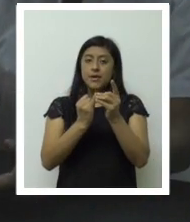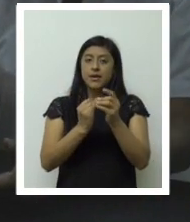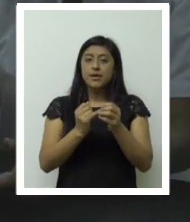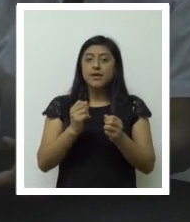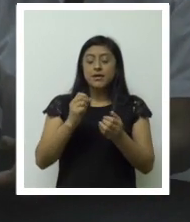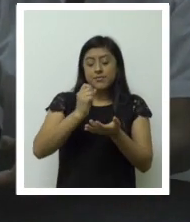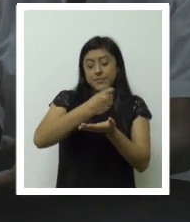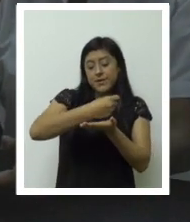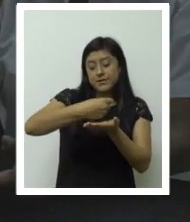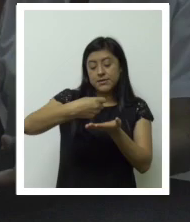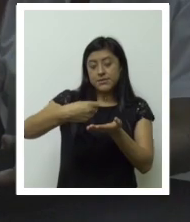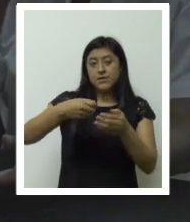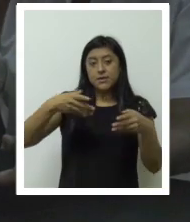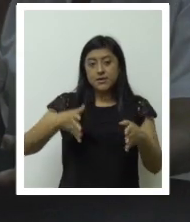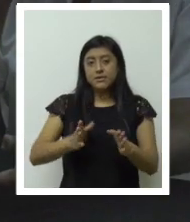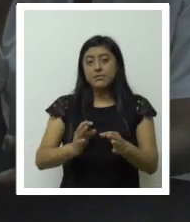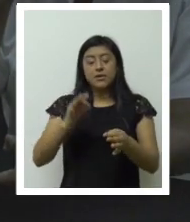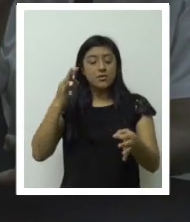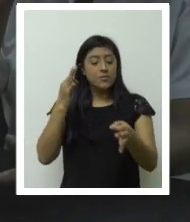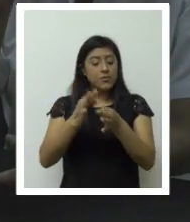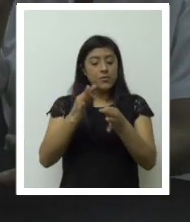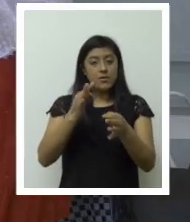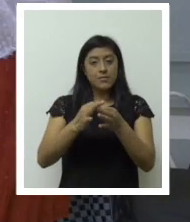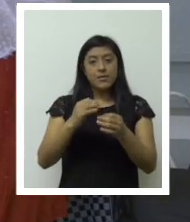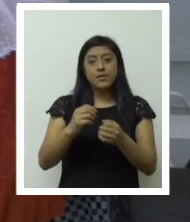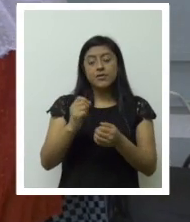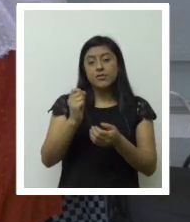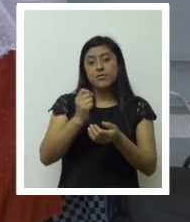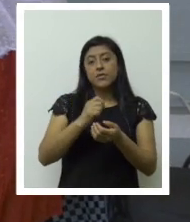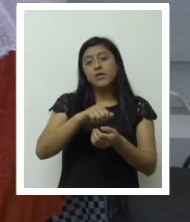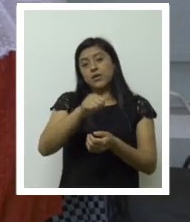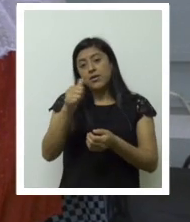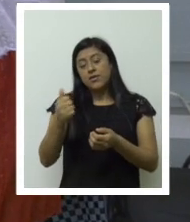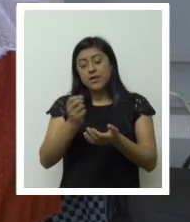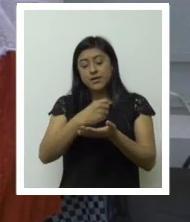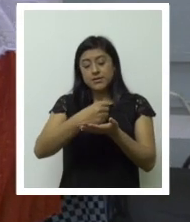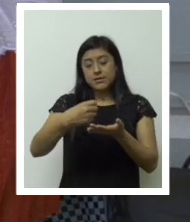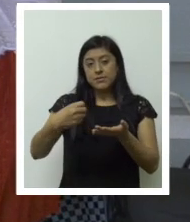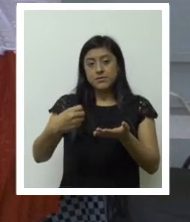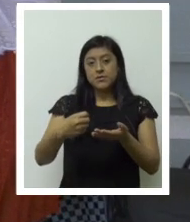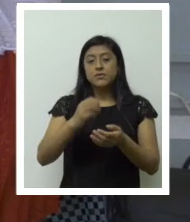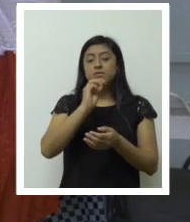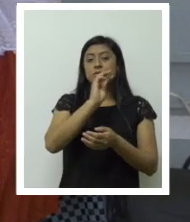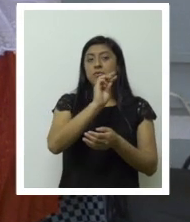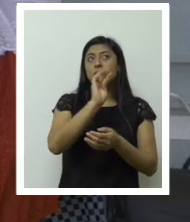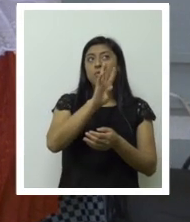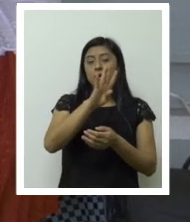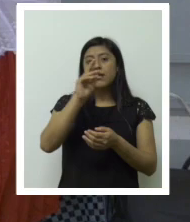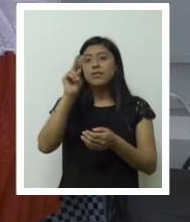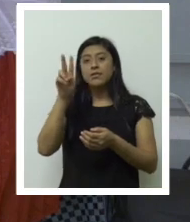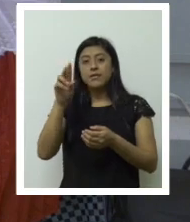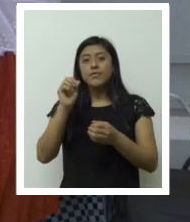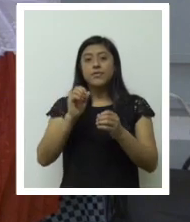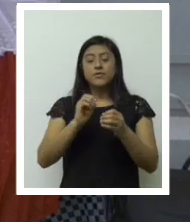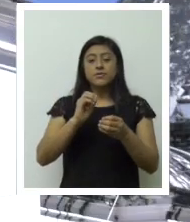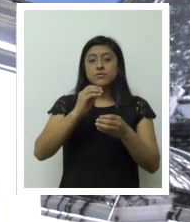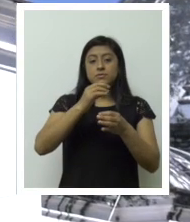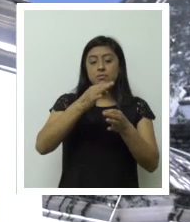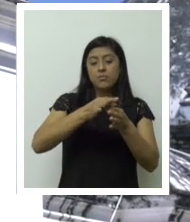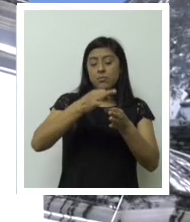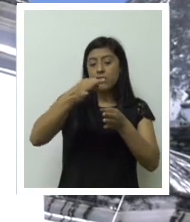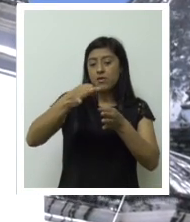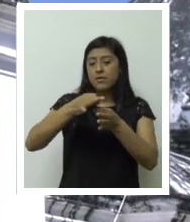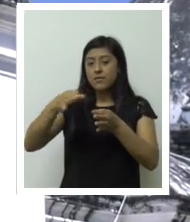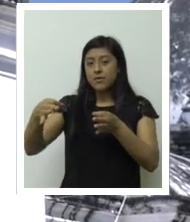de ese momento realizaran los registros de manera oportuna y también para que estuvieran al día en las inscripciones de su vida civil.